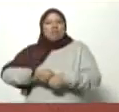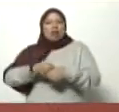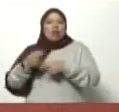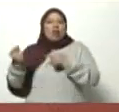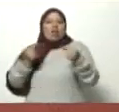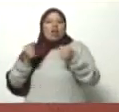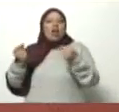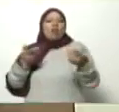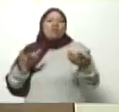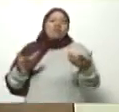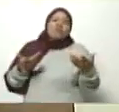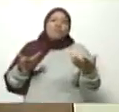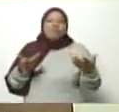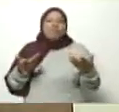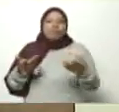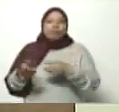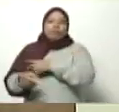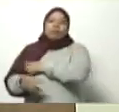Mira,